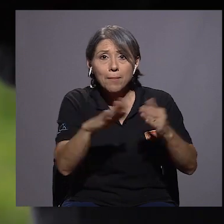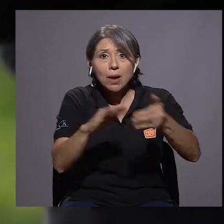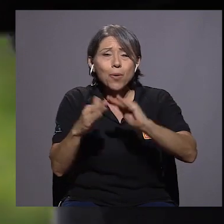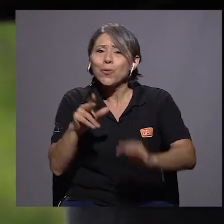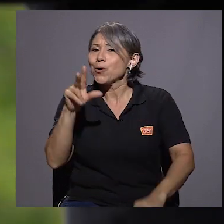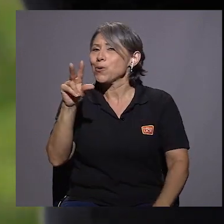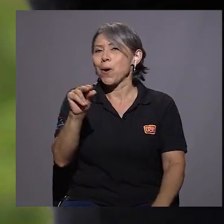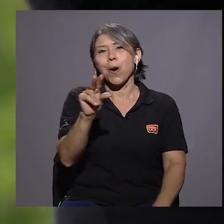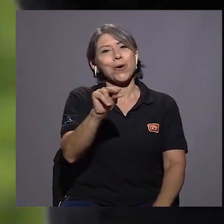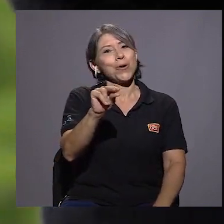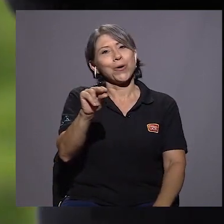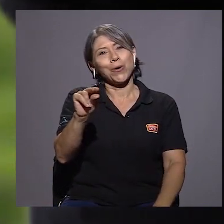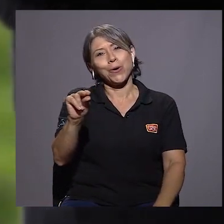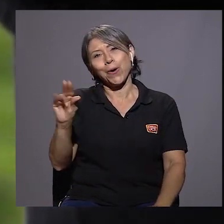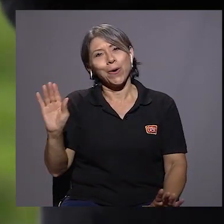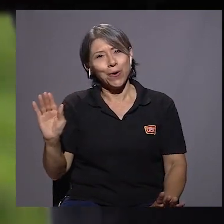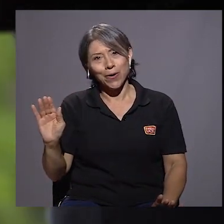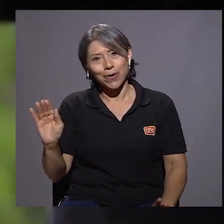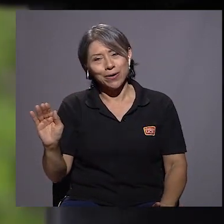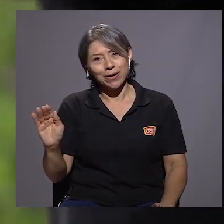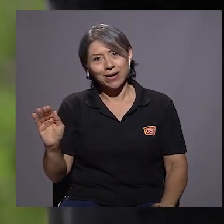pueblo? No.